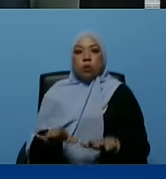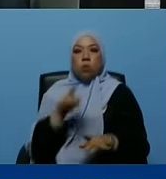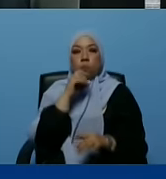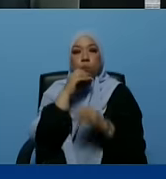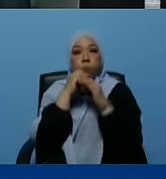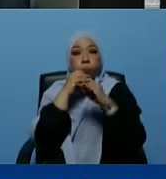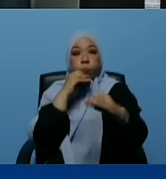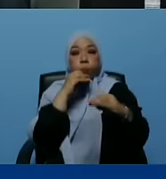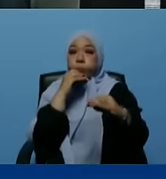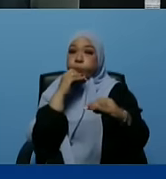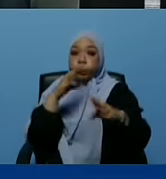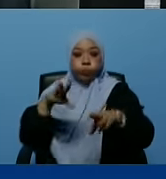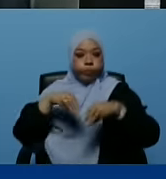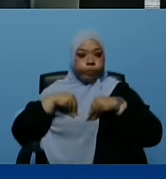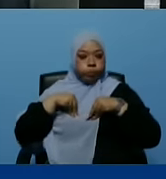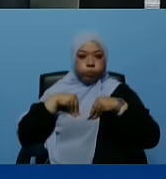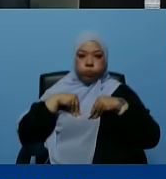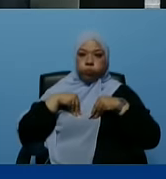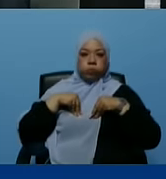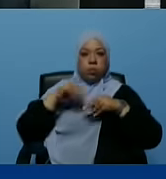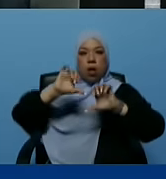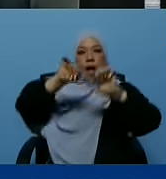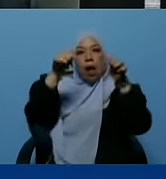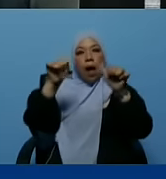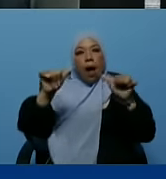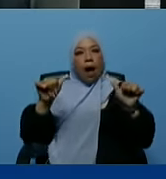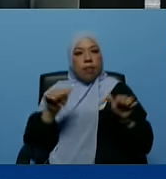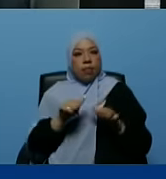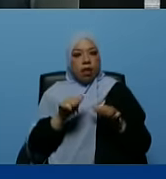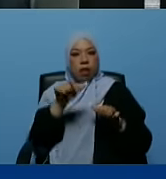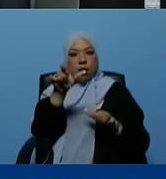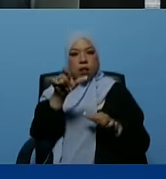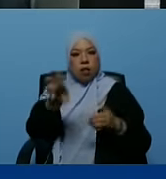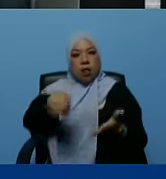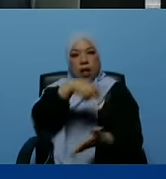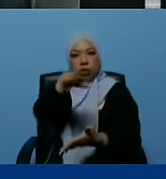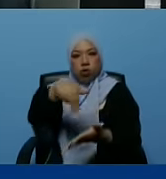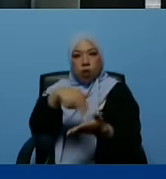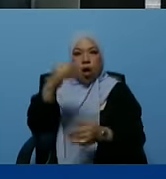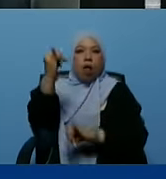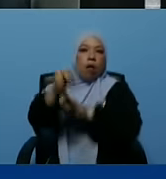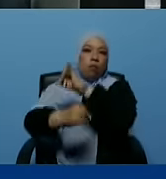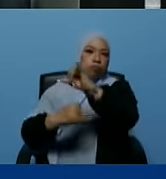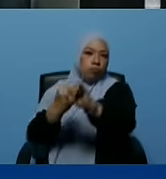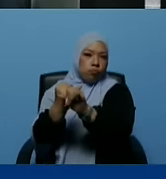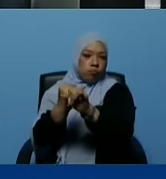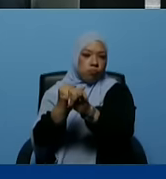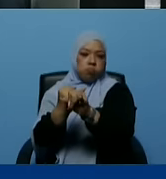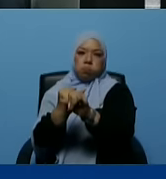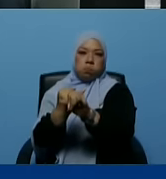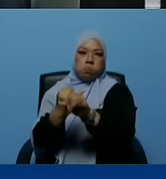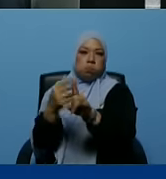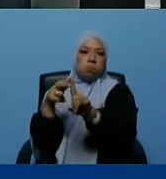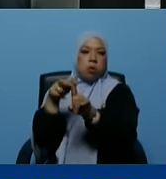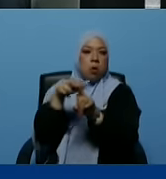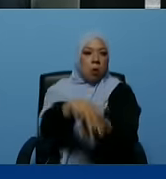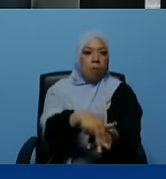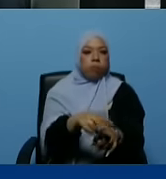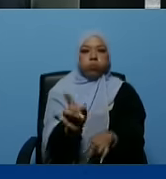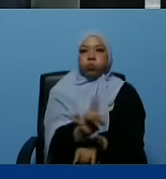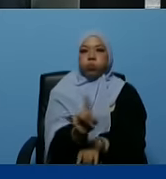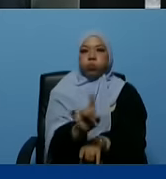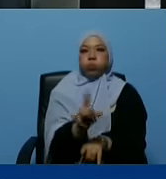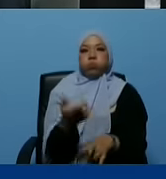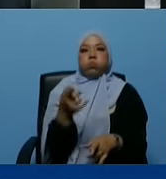la boca. Que nadie, ningún artista nacional o internacional, se deje chantajear por